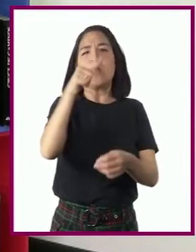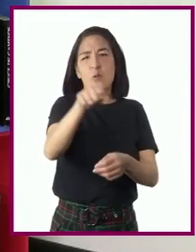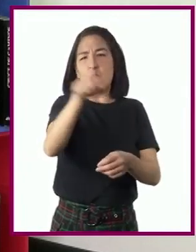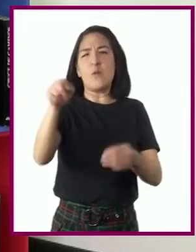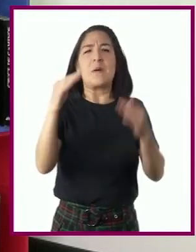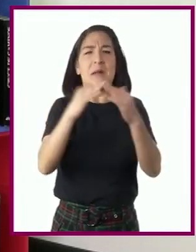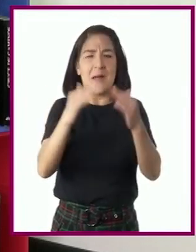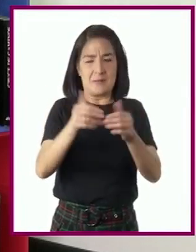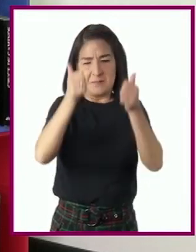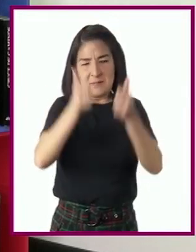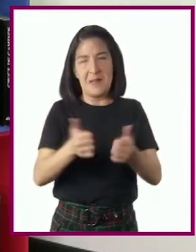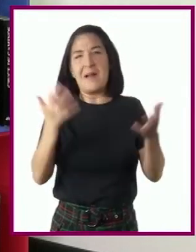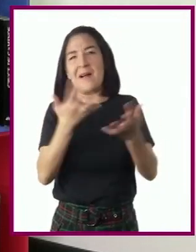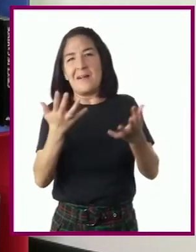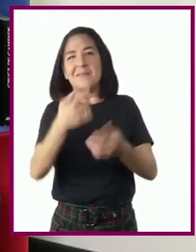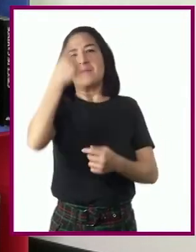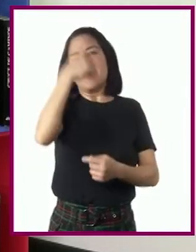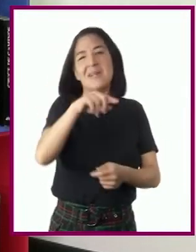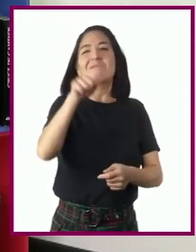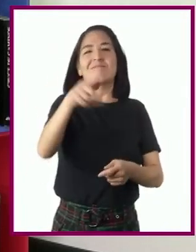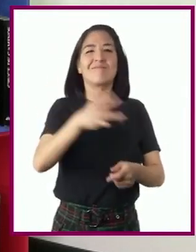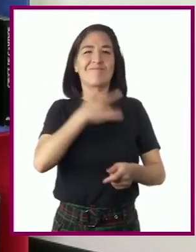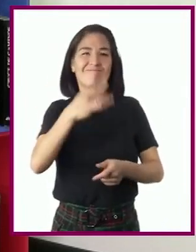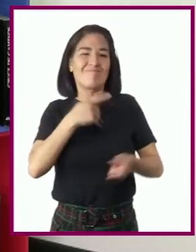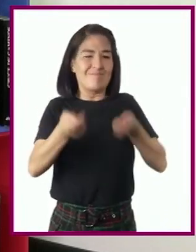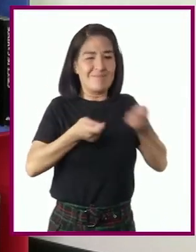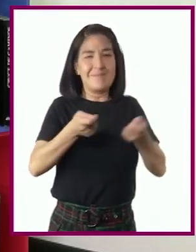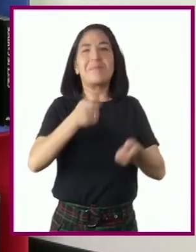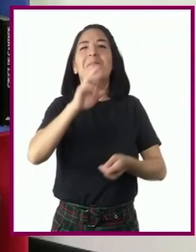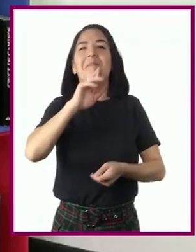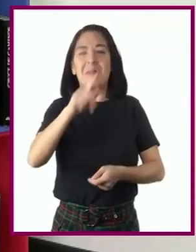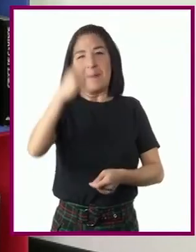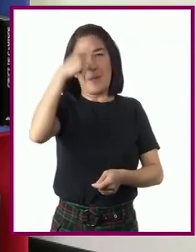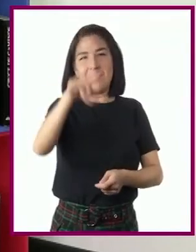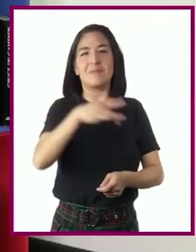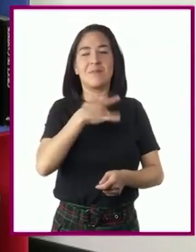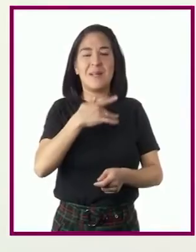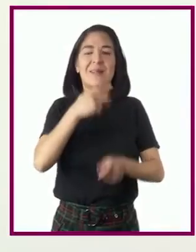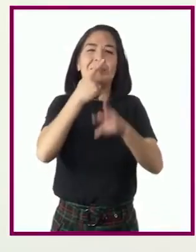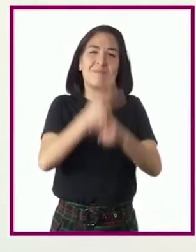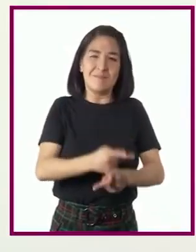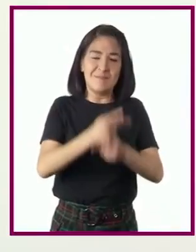conocerse mejor y a regular sus emociones para poder desarrollar su resiliencia.